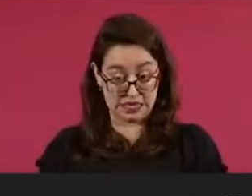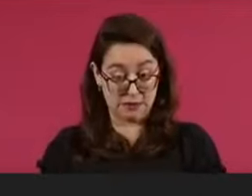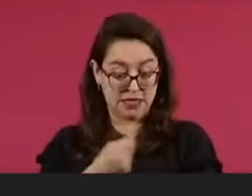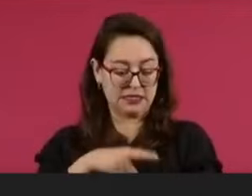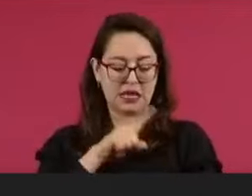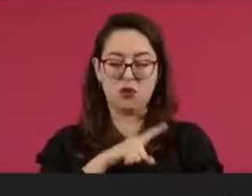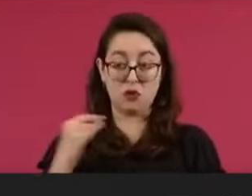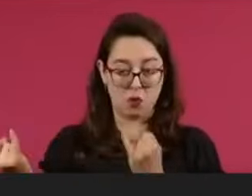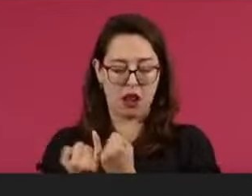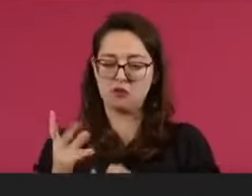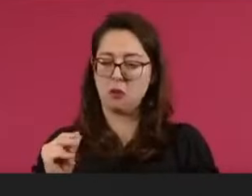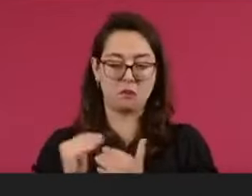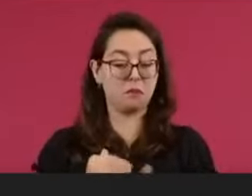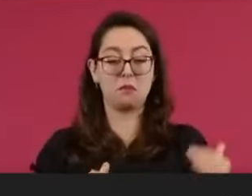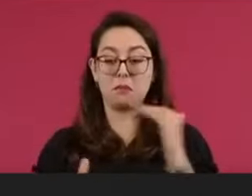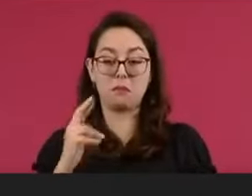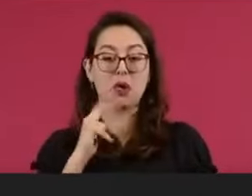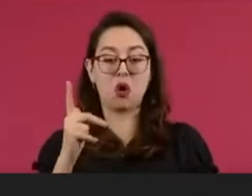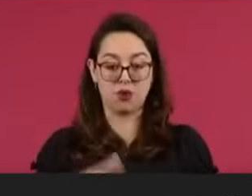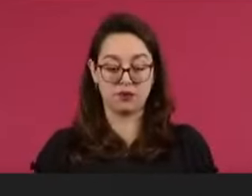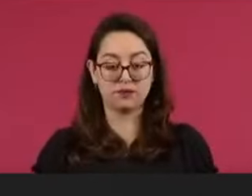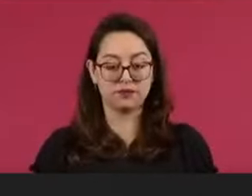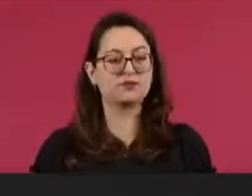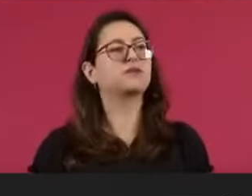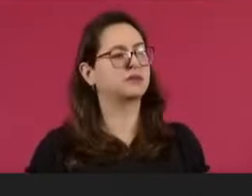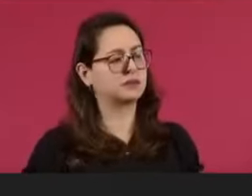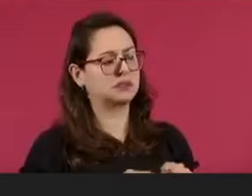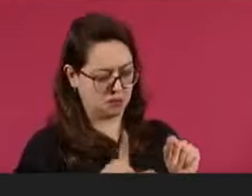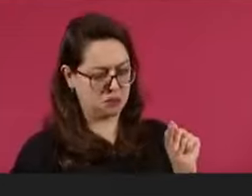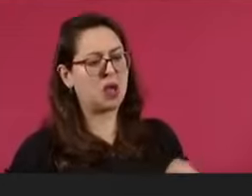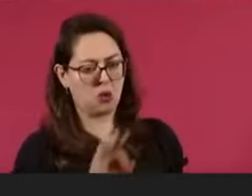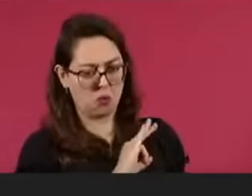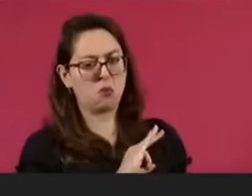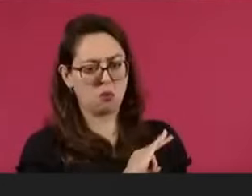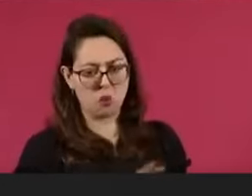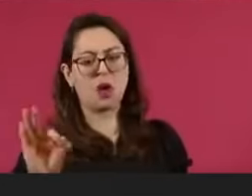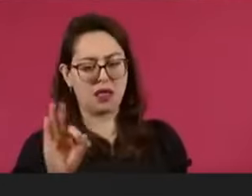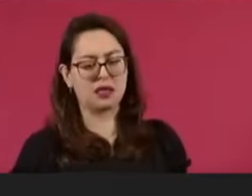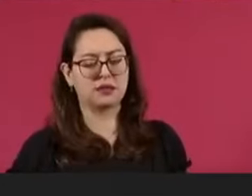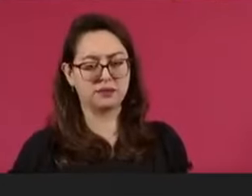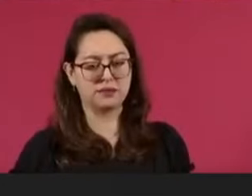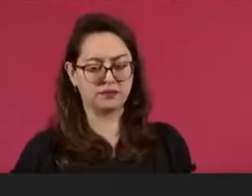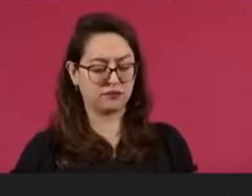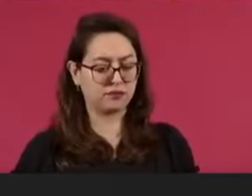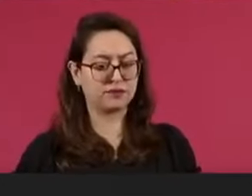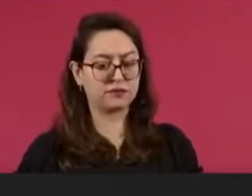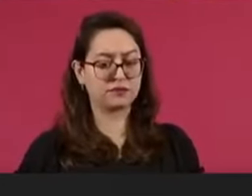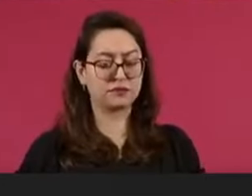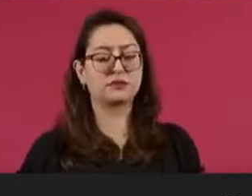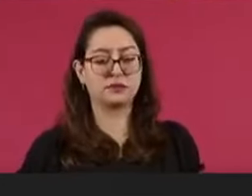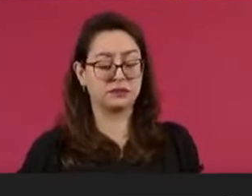los mejores del mundo. Ya. México tiene todo para ser un ejemplo a nivel nacional